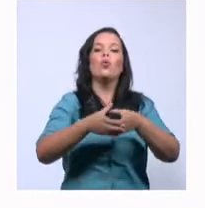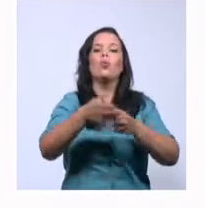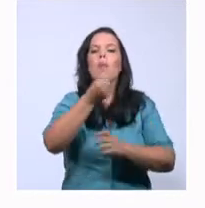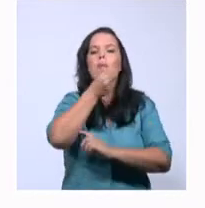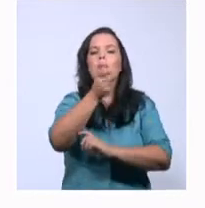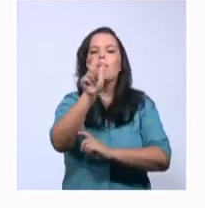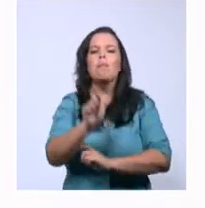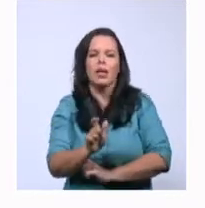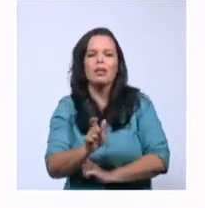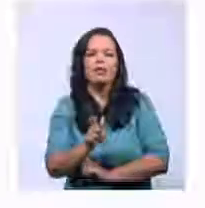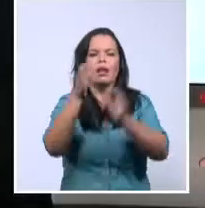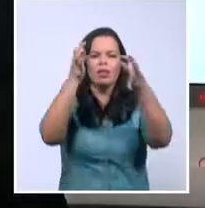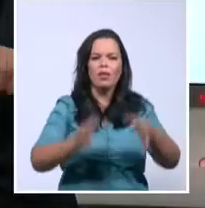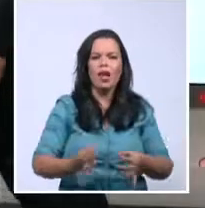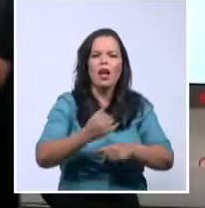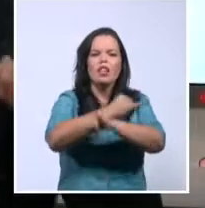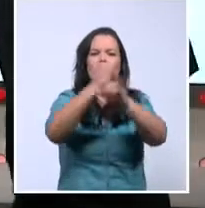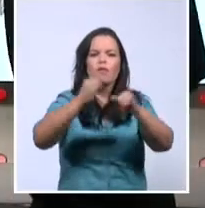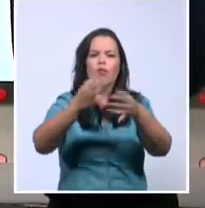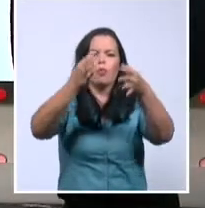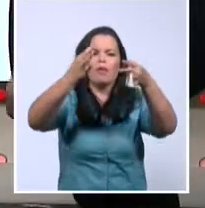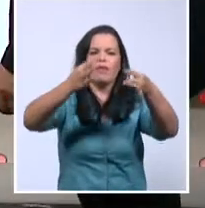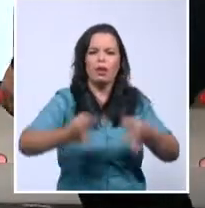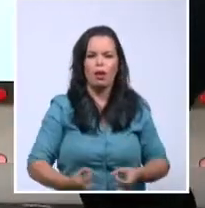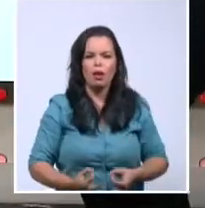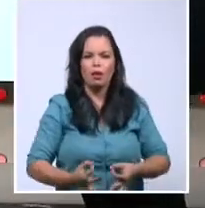verdad y desde valores éticos.